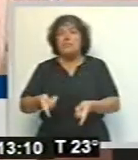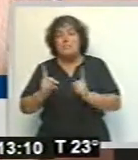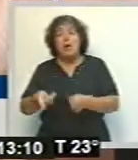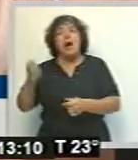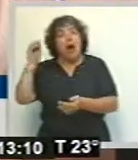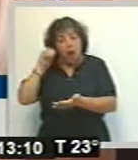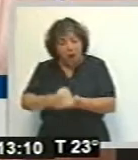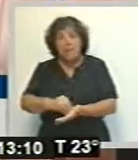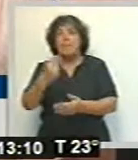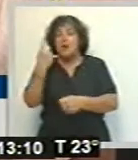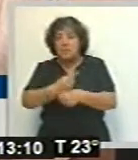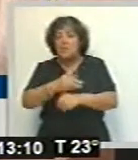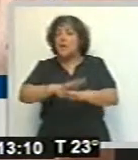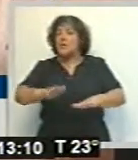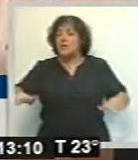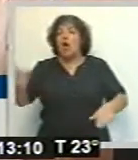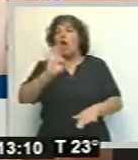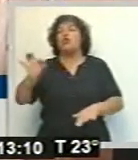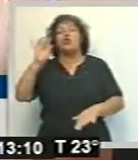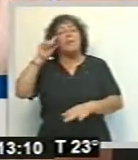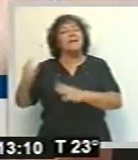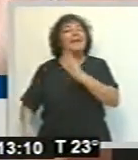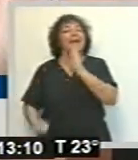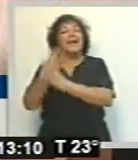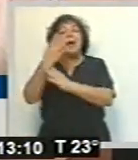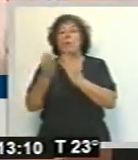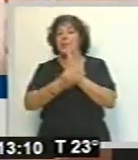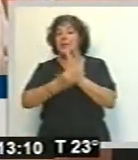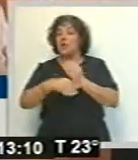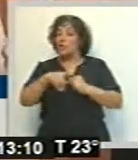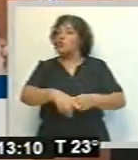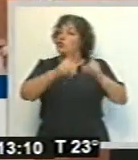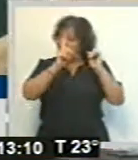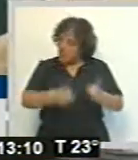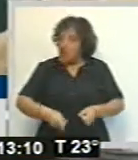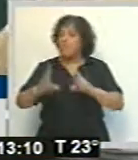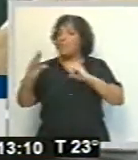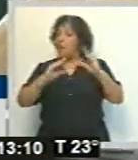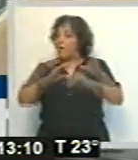la primera niñez o simplemente estamos creando un ministerio? De eso también vamos a hablar ahora.